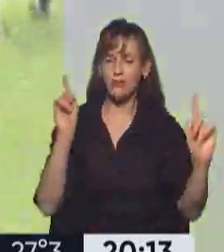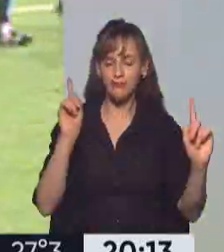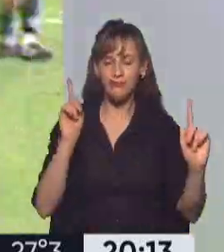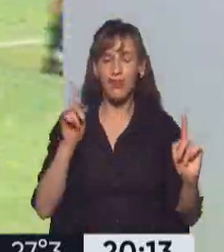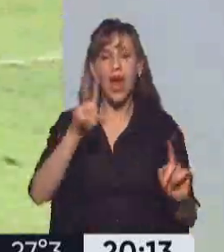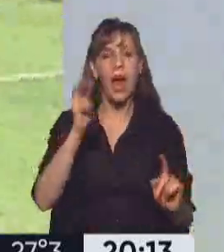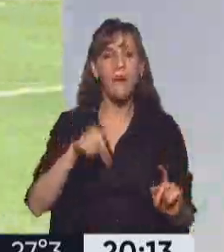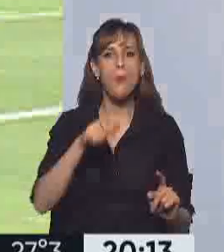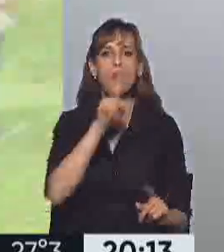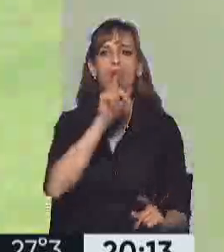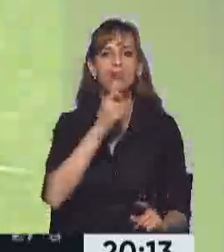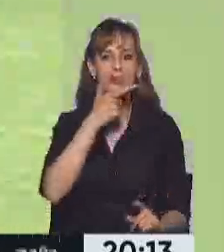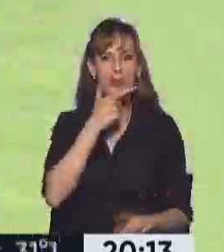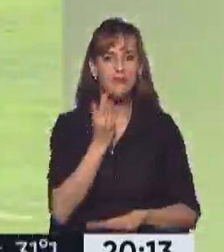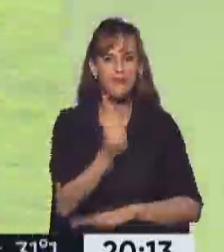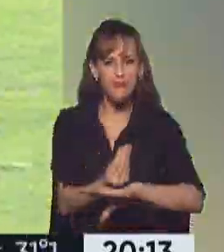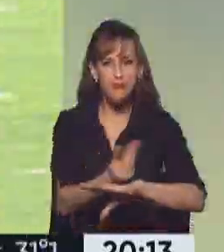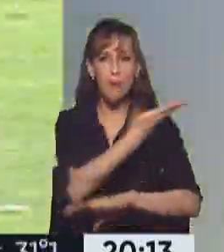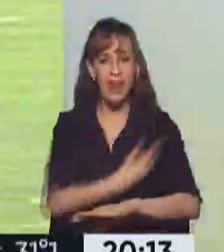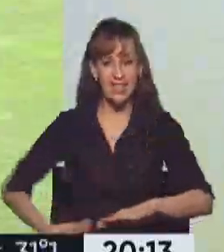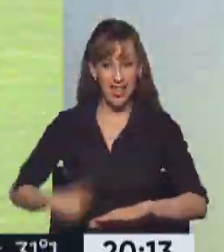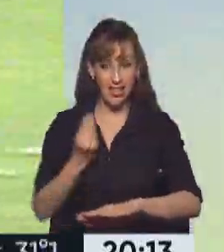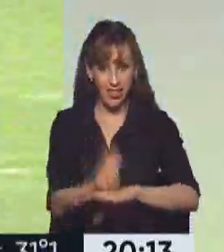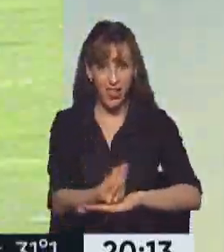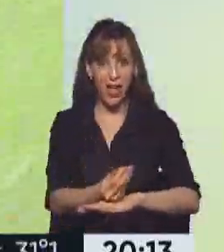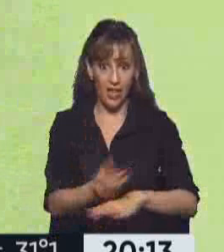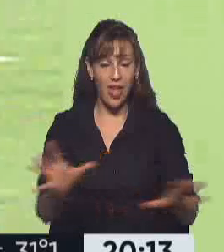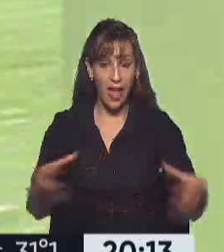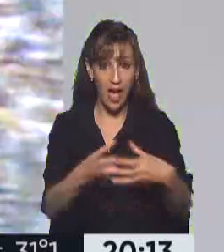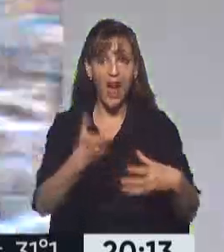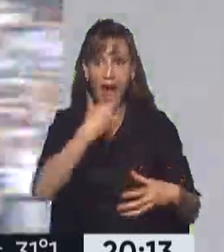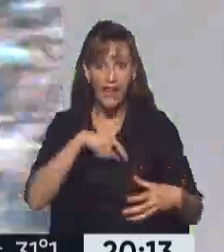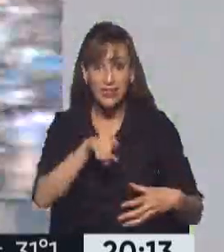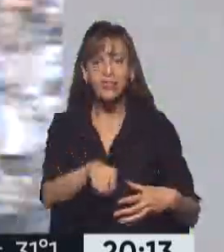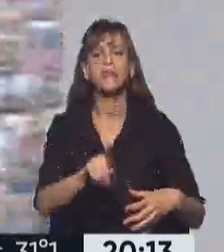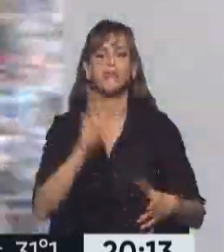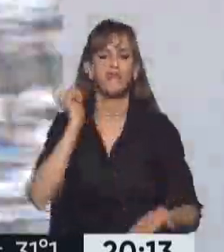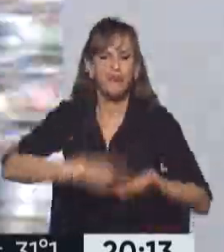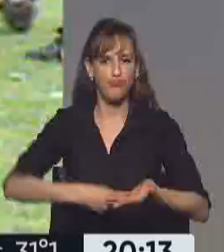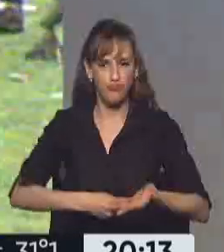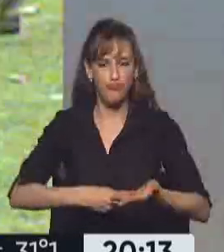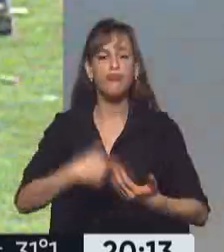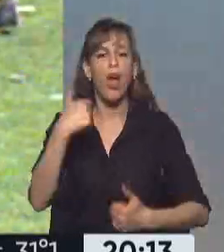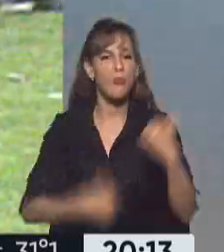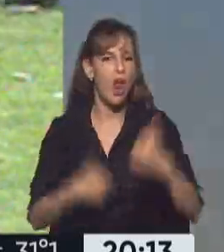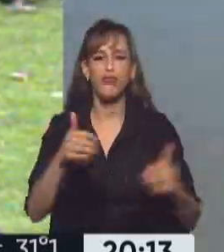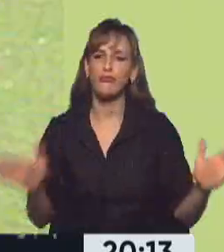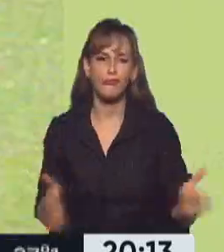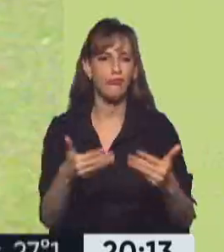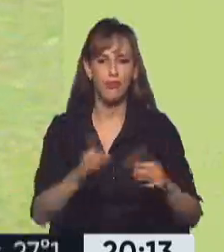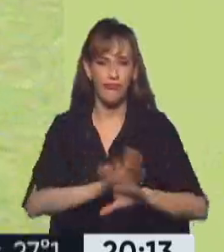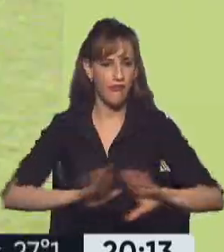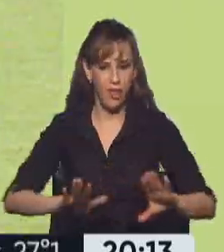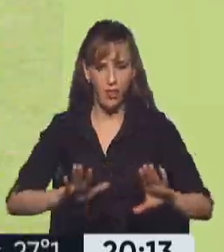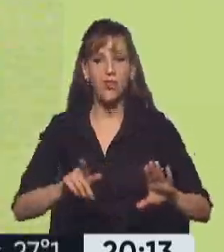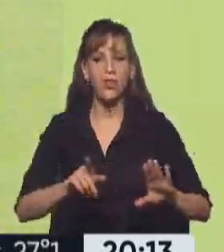tomó dos o tres decisiones, no más. Una de ellas fue finalizar ese campeonato que tenía a Racing con la gran